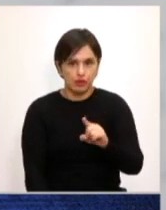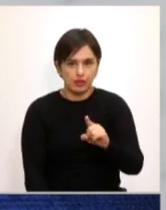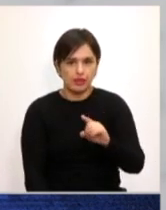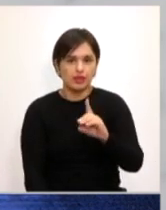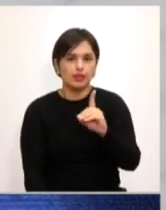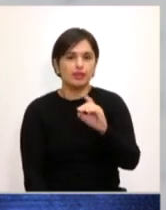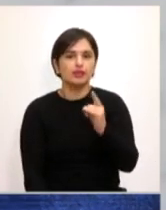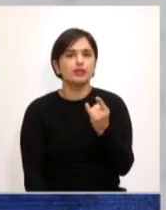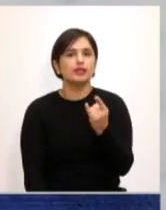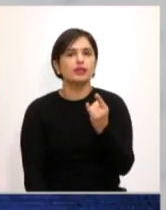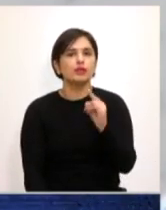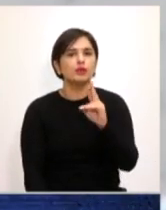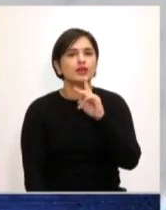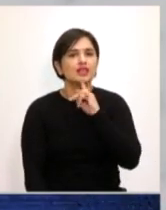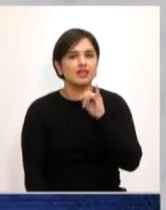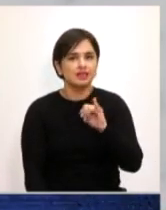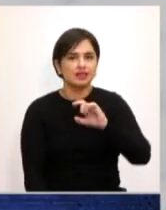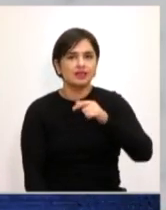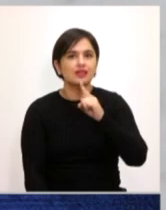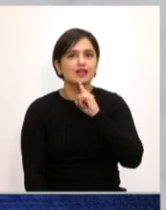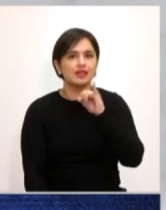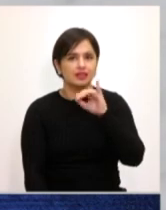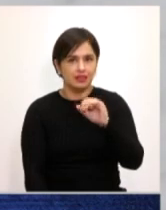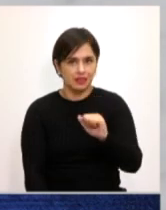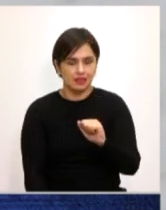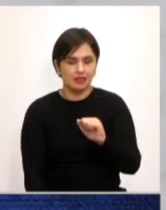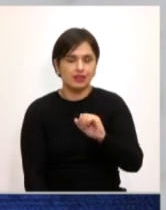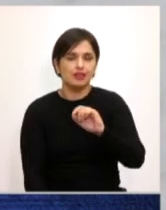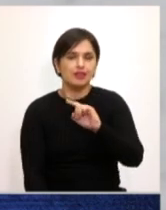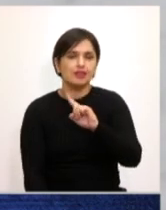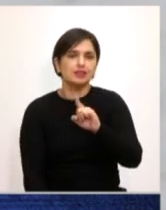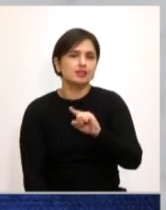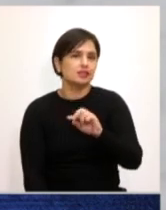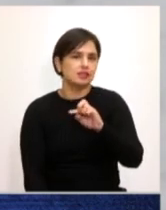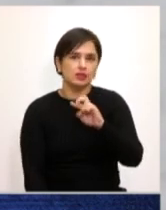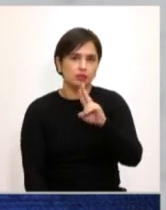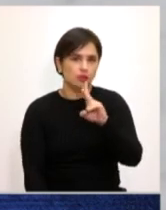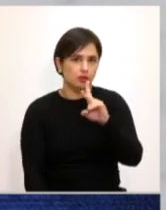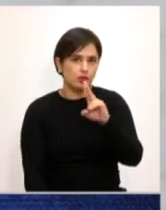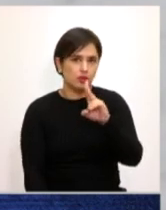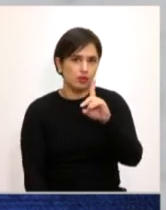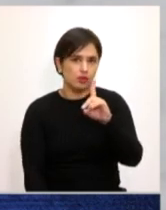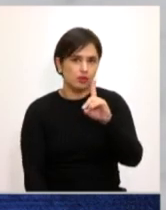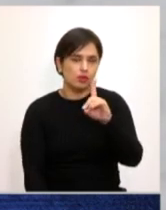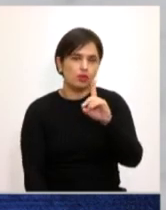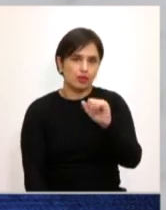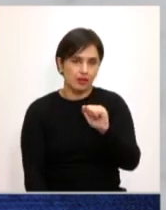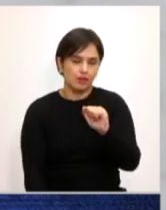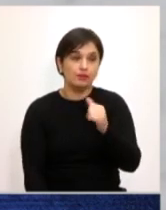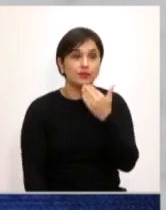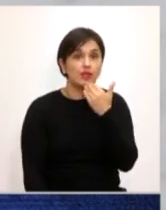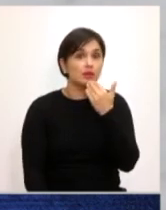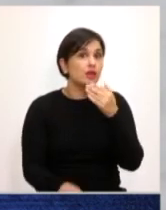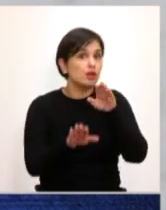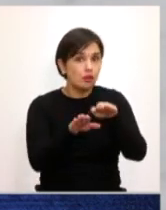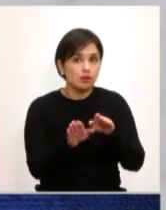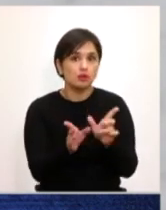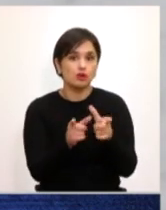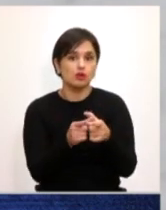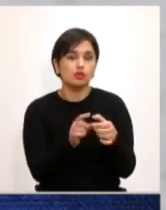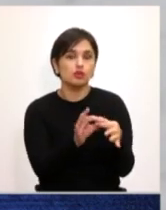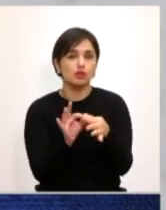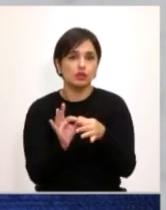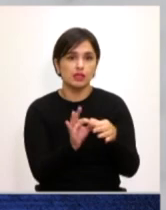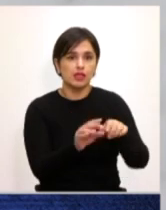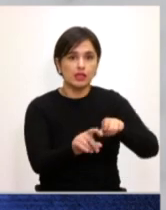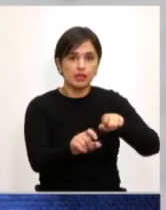María José Gatica y Alejandra Sepúlveda. Otro tanto hicieron las Comisiones Unidas de Defensa y Seguridad Pública, en